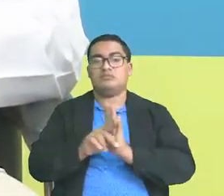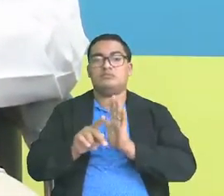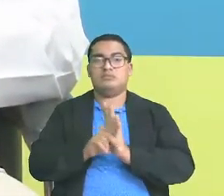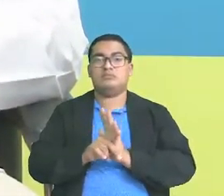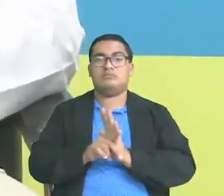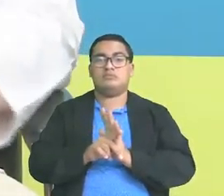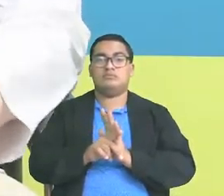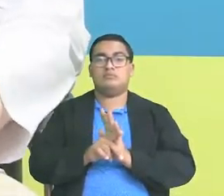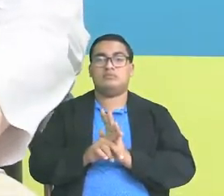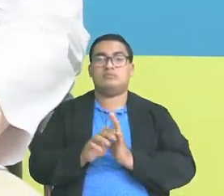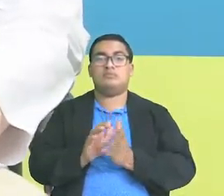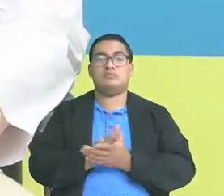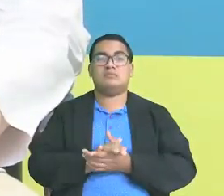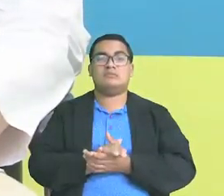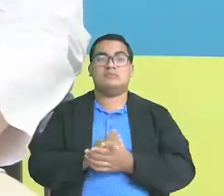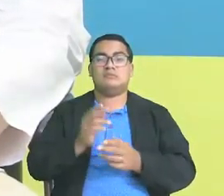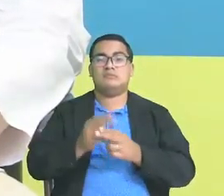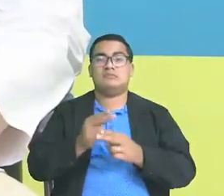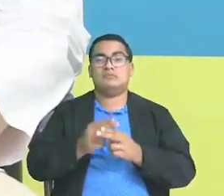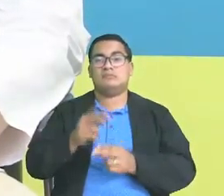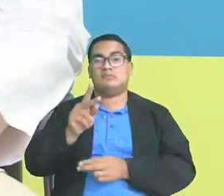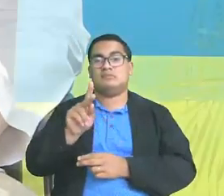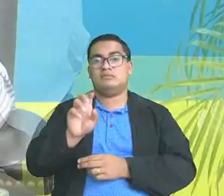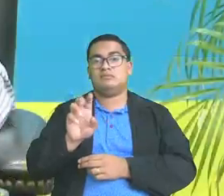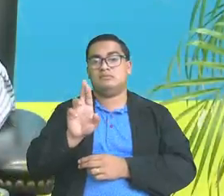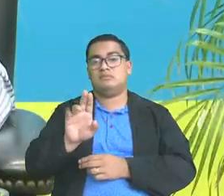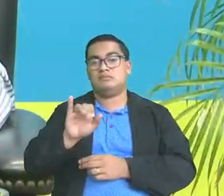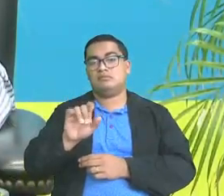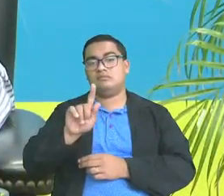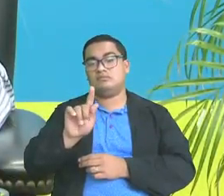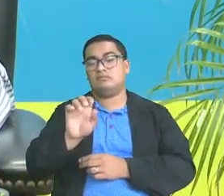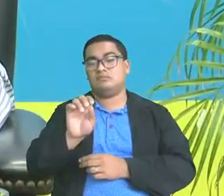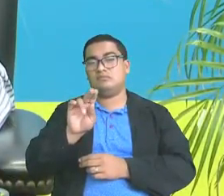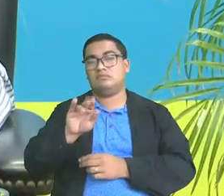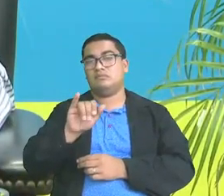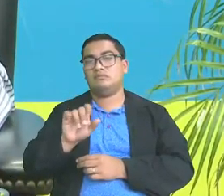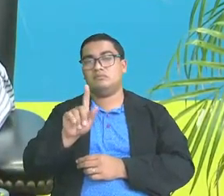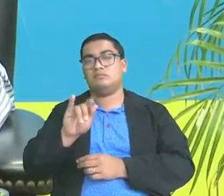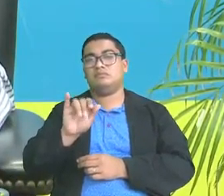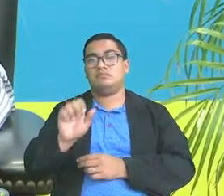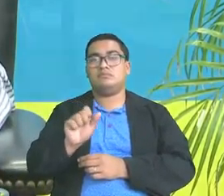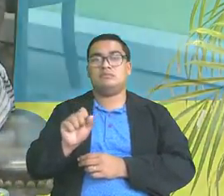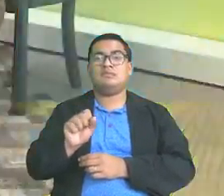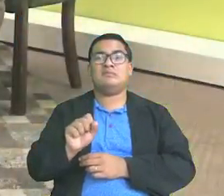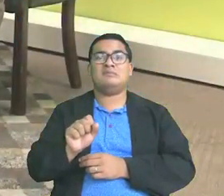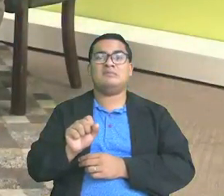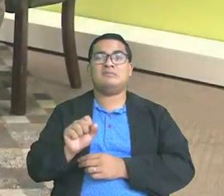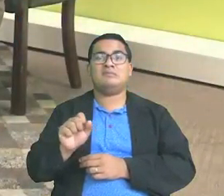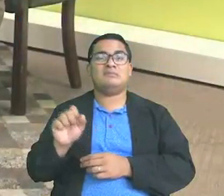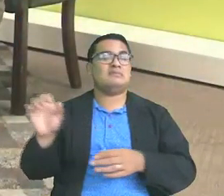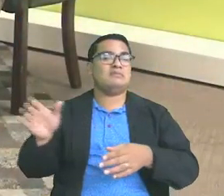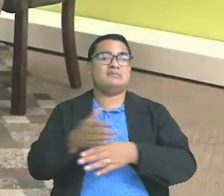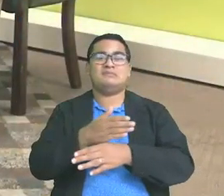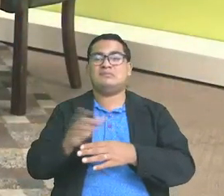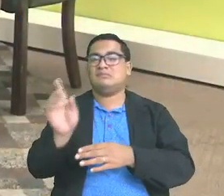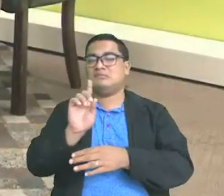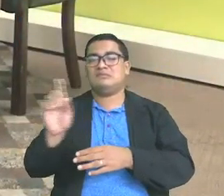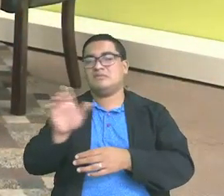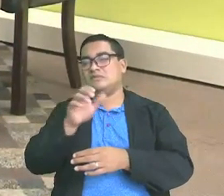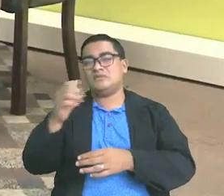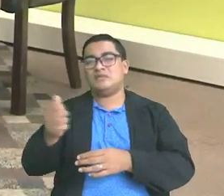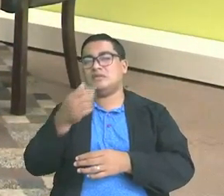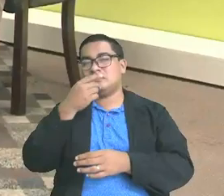riesgo de muerte. Eso es lo que se llama la peritonitis, ¿verdad? Cuando hay una infección interior en el cuerpo. Bueno. No tiene que ver